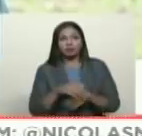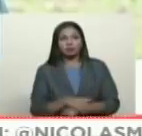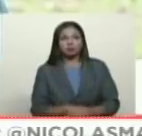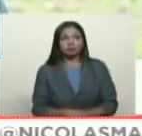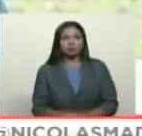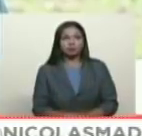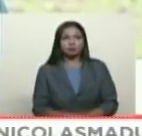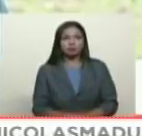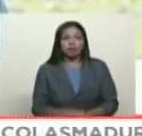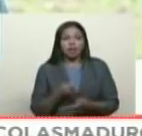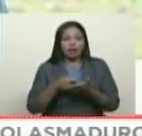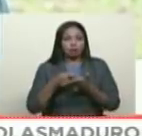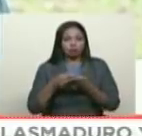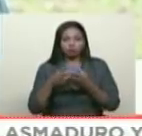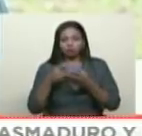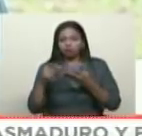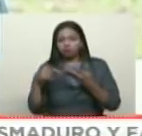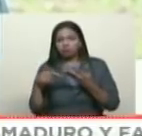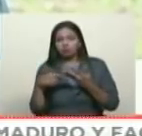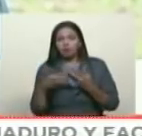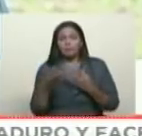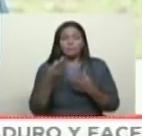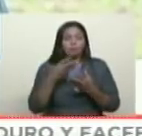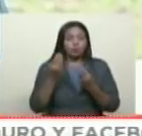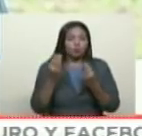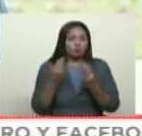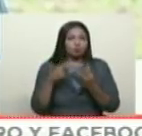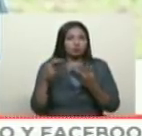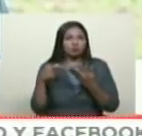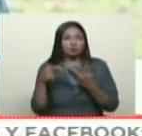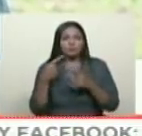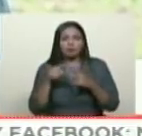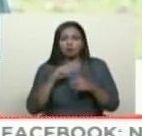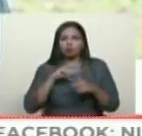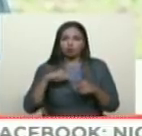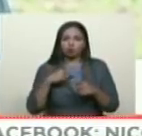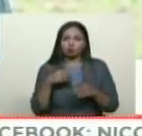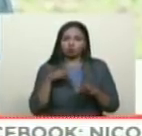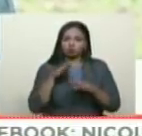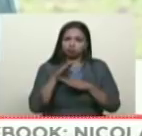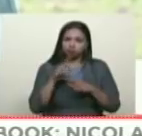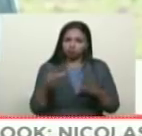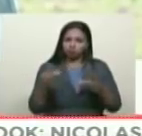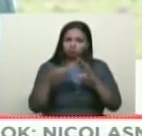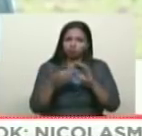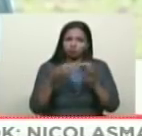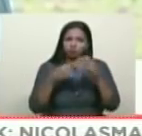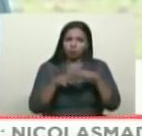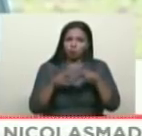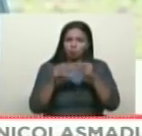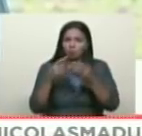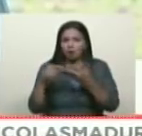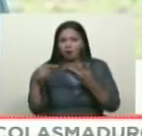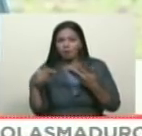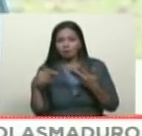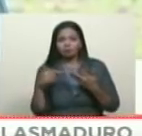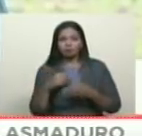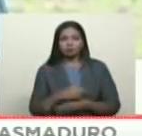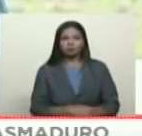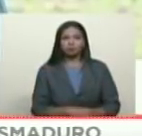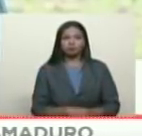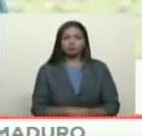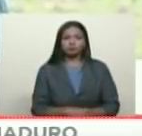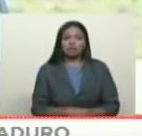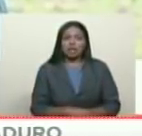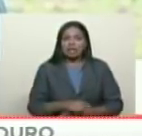2019. Los recursos. Son muchos elementos. Y nosotros tenemos que ir uniendo todos esos elementos. Todos